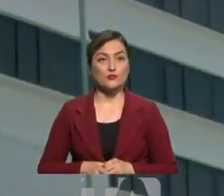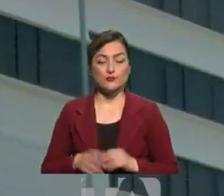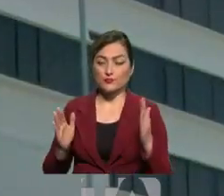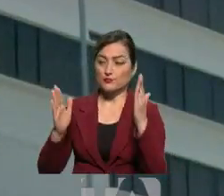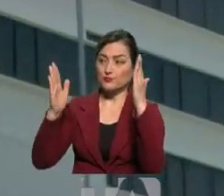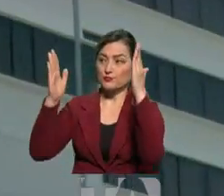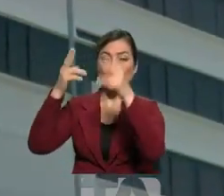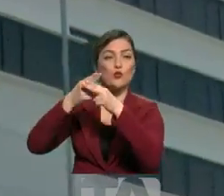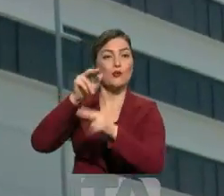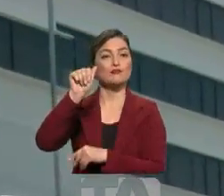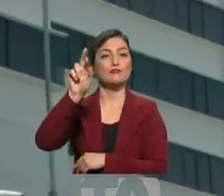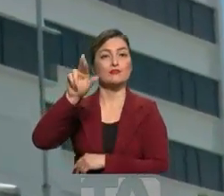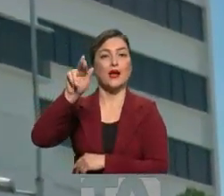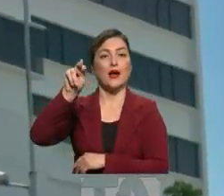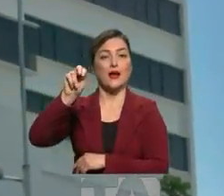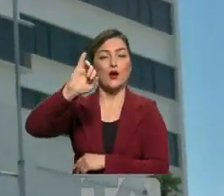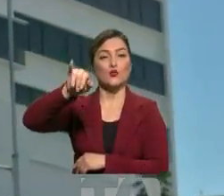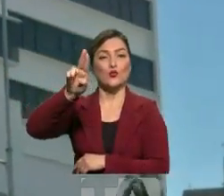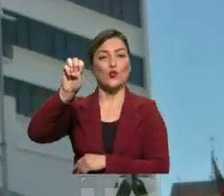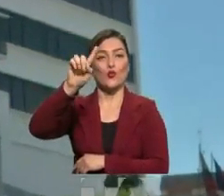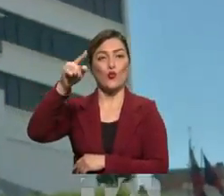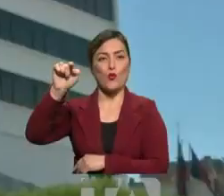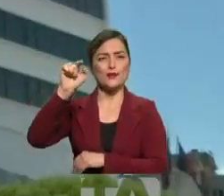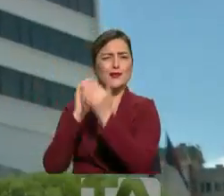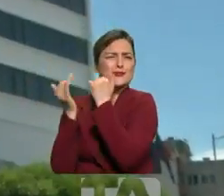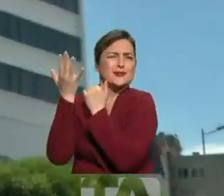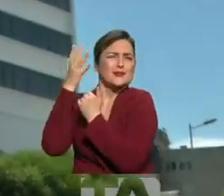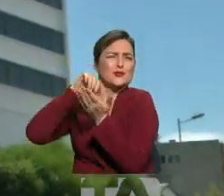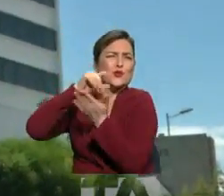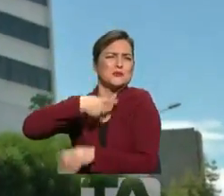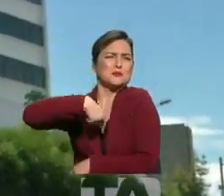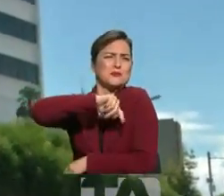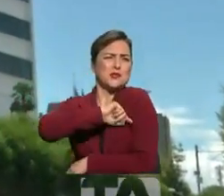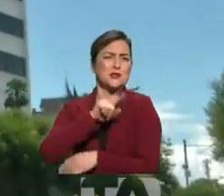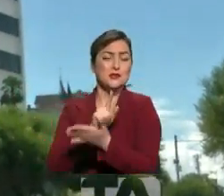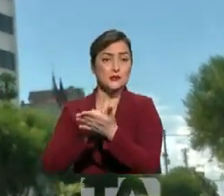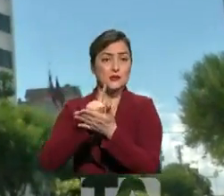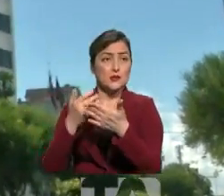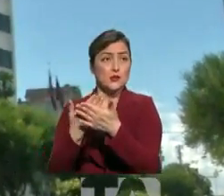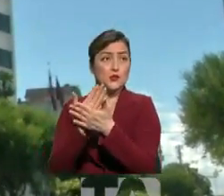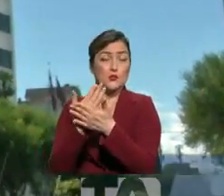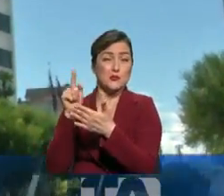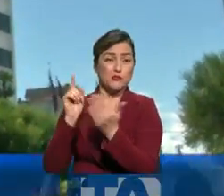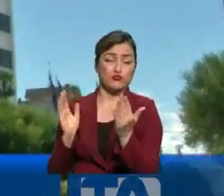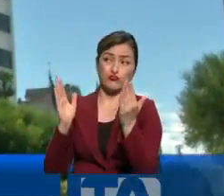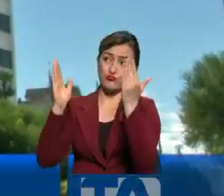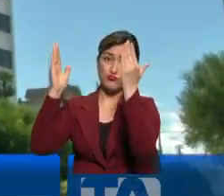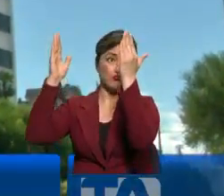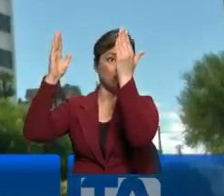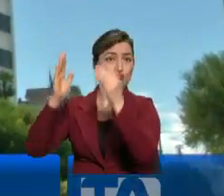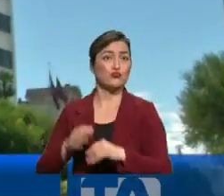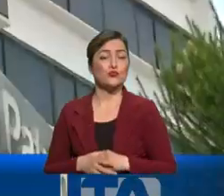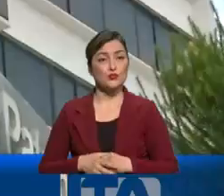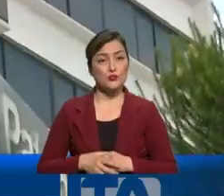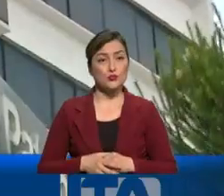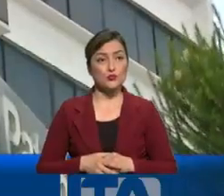Este es el edificio Aranjuez. Lleva el nombre de una antigua ciudad española, pero su diseño no evoca precisamente los aires de Castilla.